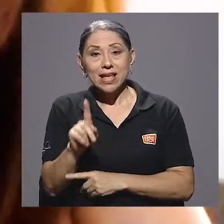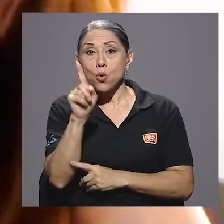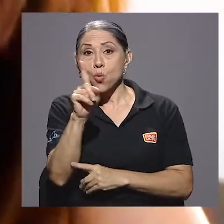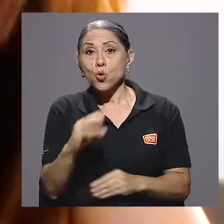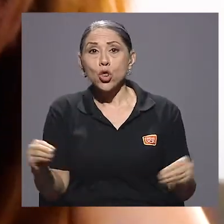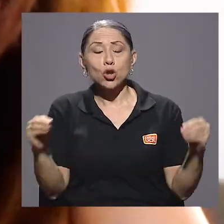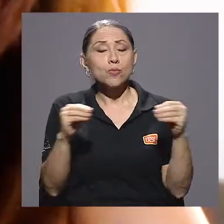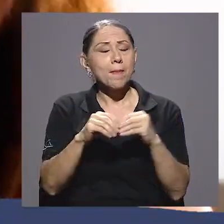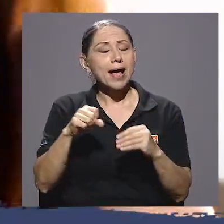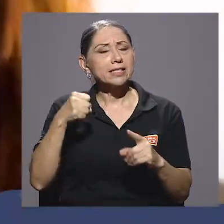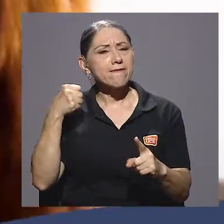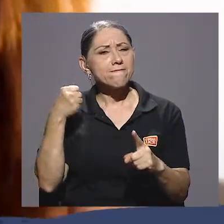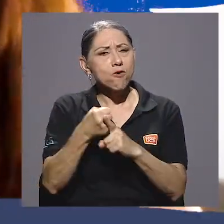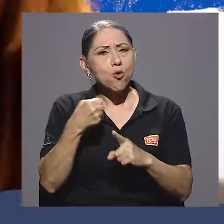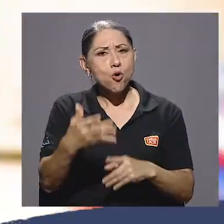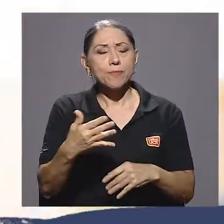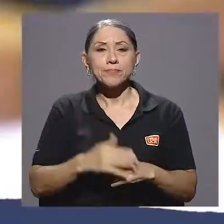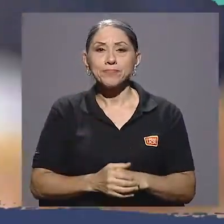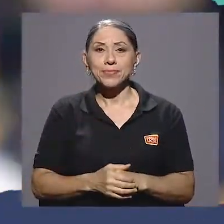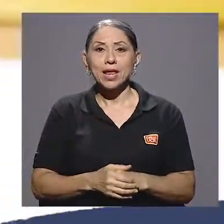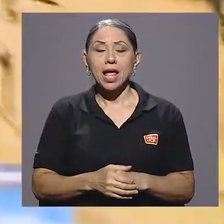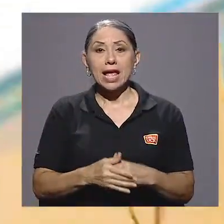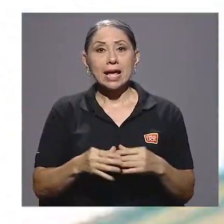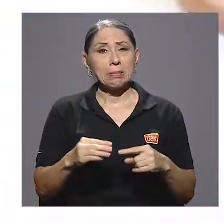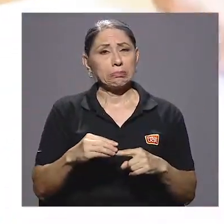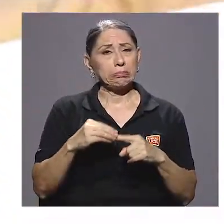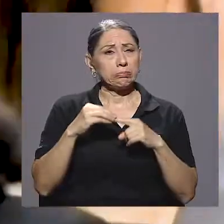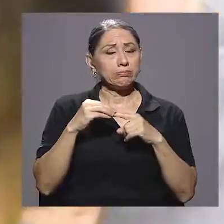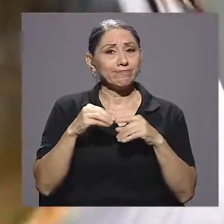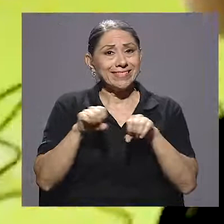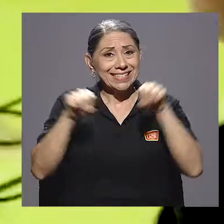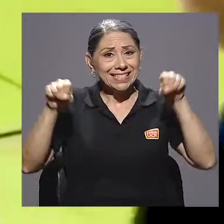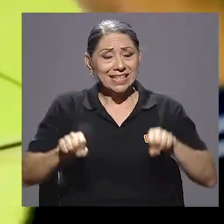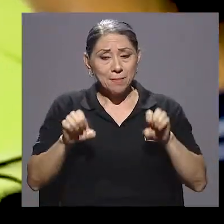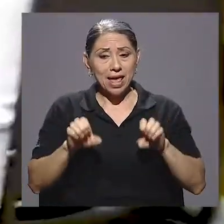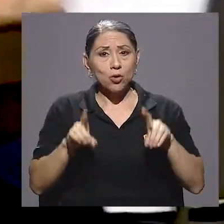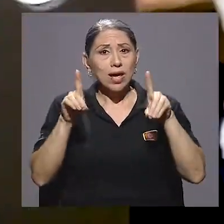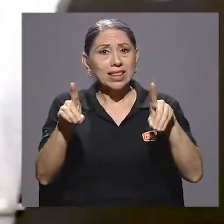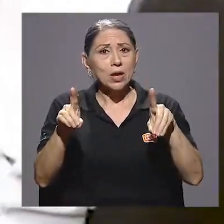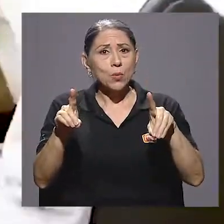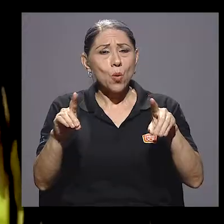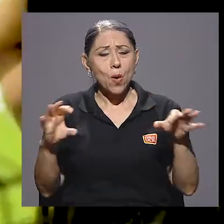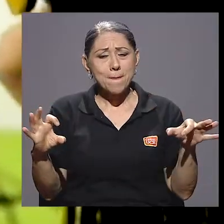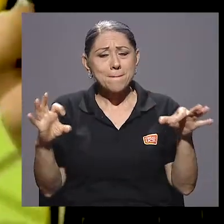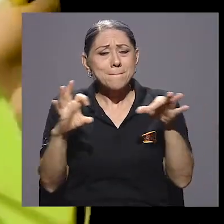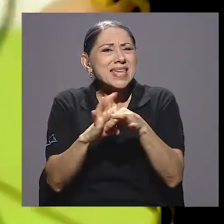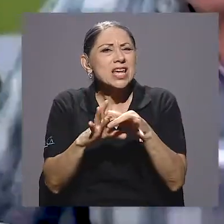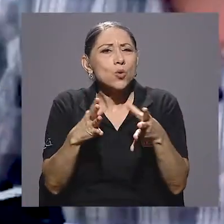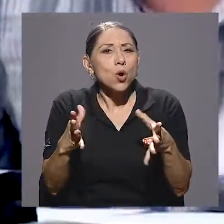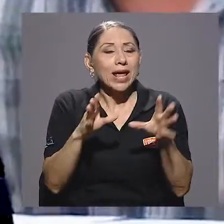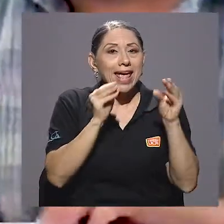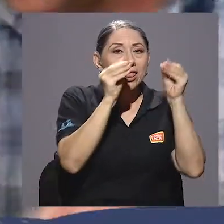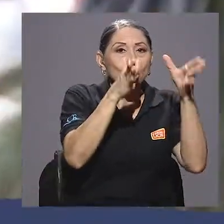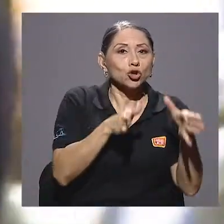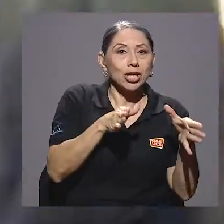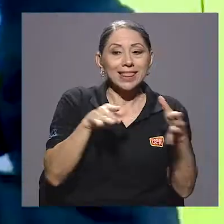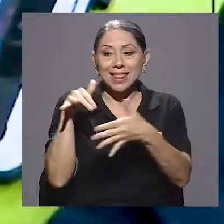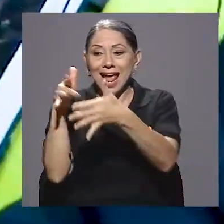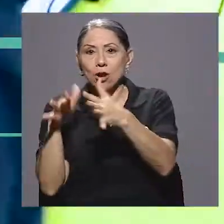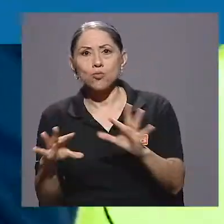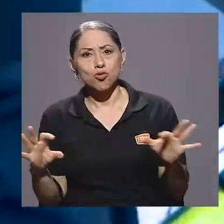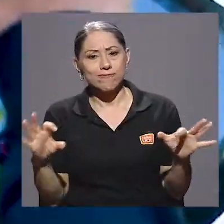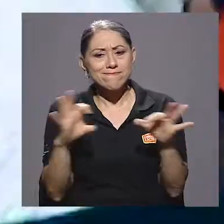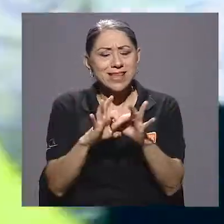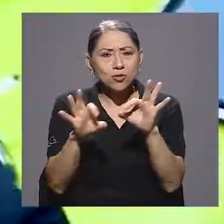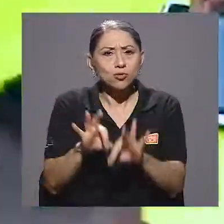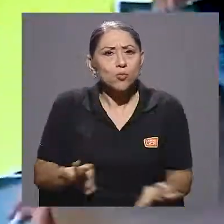es uno de los más golpeados. El vínculo fundamental del sistema educativo es la relación docente-alumno. Yo siempre lo digo, ¿verdad?